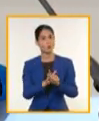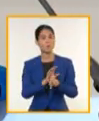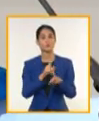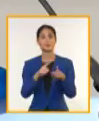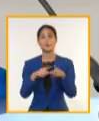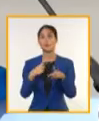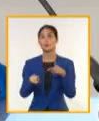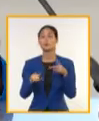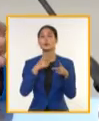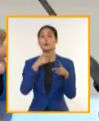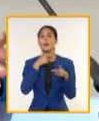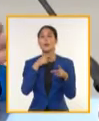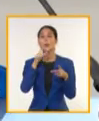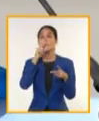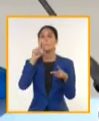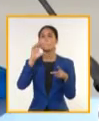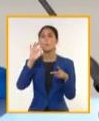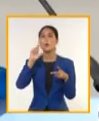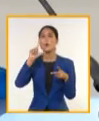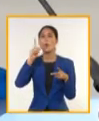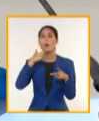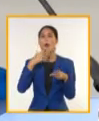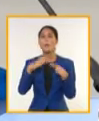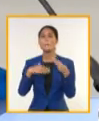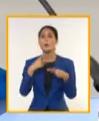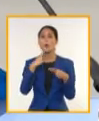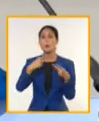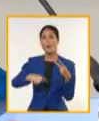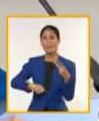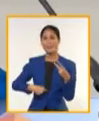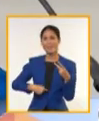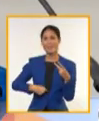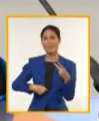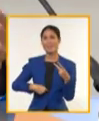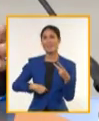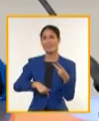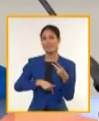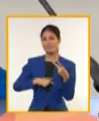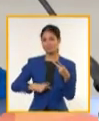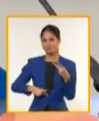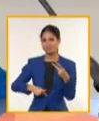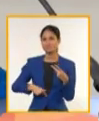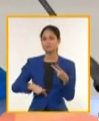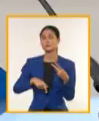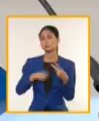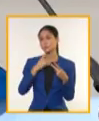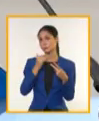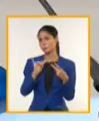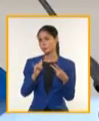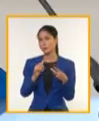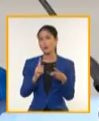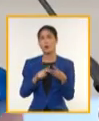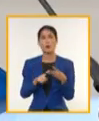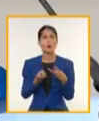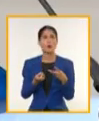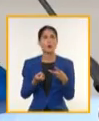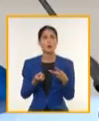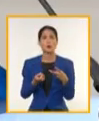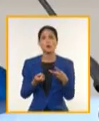hemos coincidido en el caso de Haití, se ha coincidido también con fuerzas también de cooperación chinas. O sea, hay